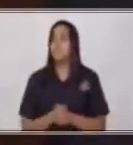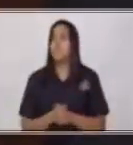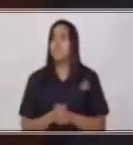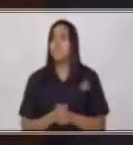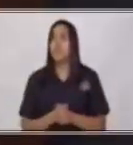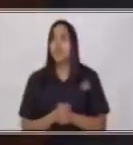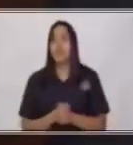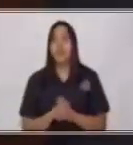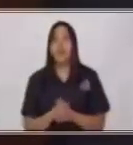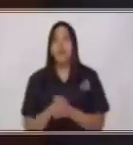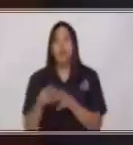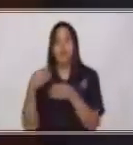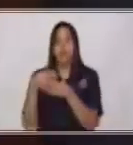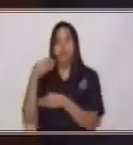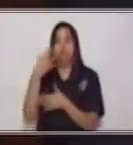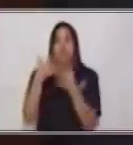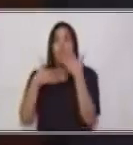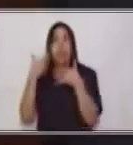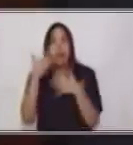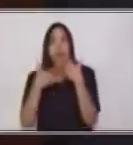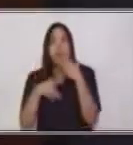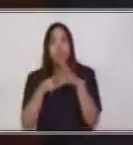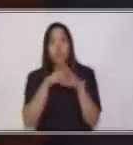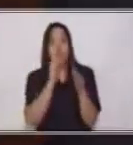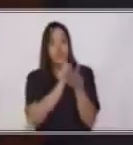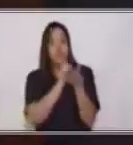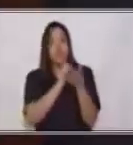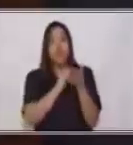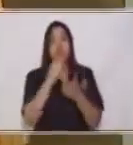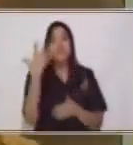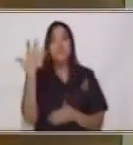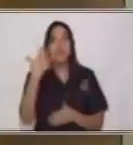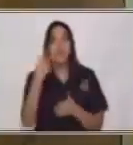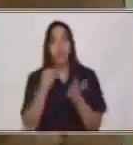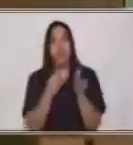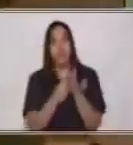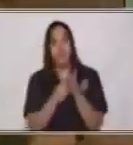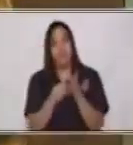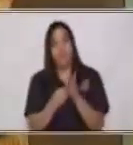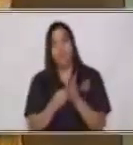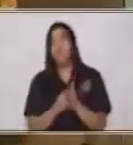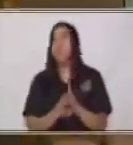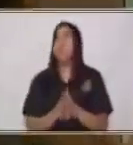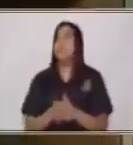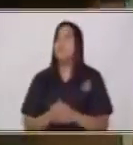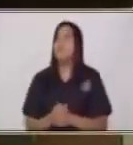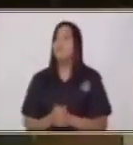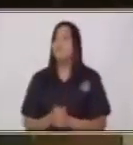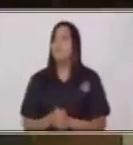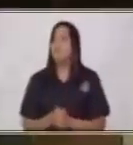Y una caja de crayones, 5 quetzales.